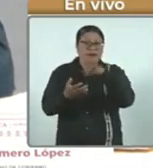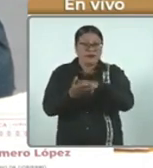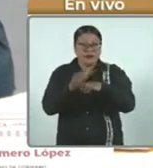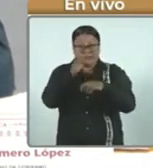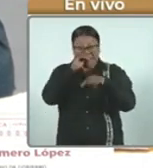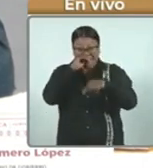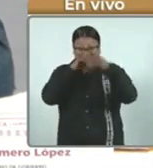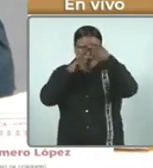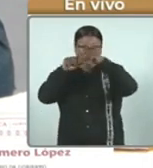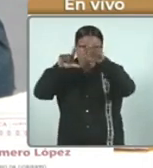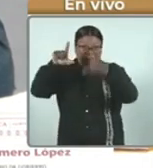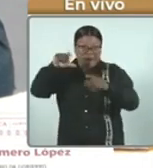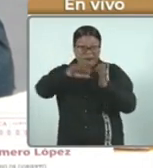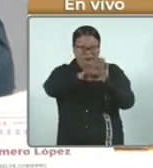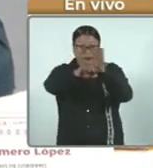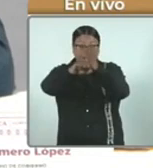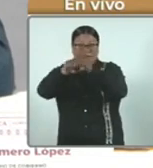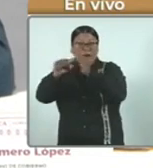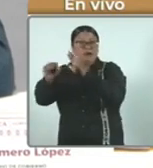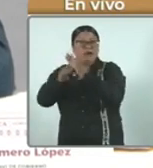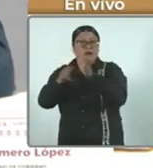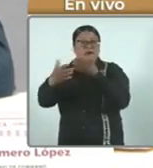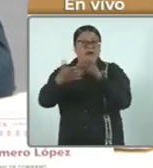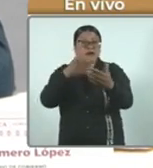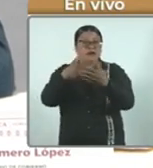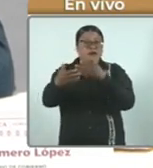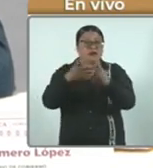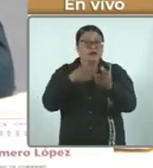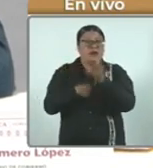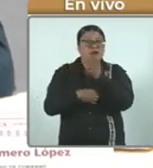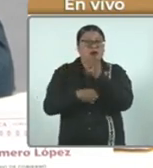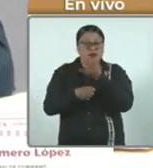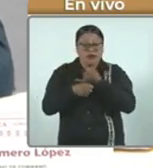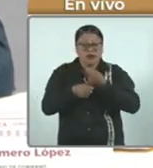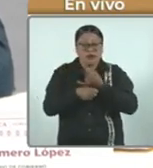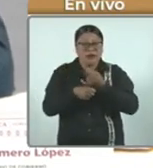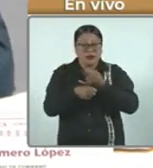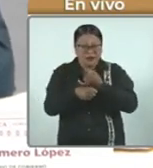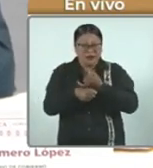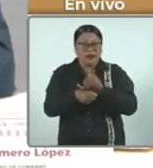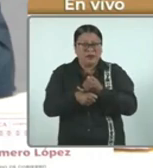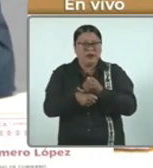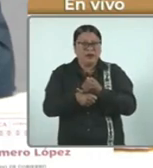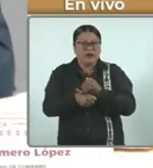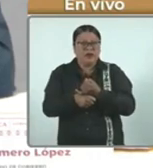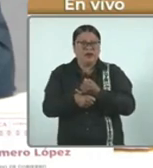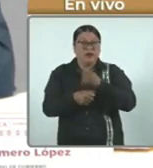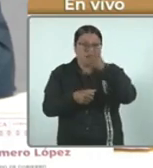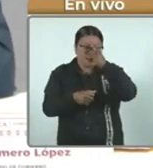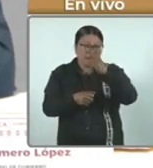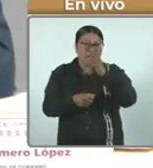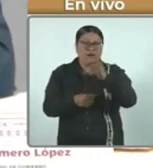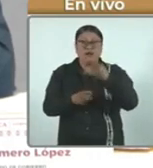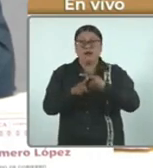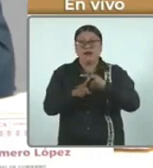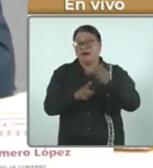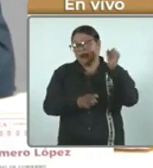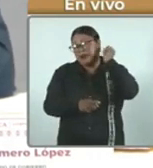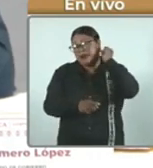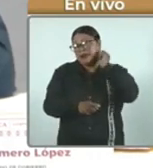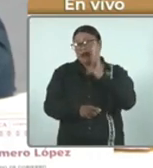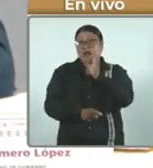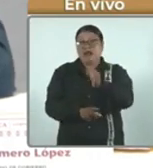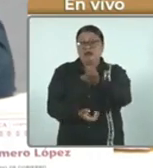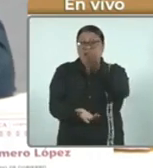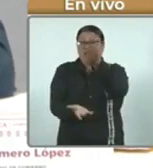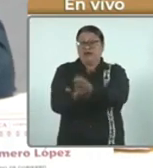del país el modelo policial y de investigación que facultó el Senado de la República a la